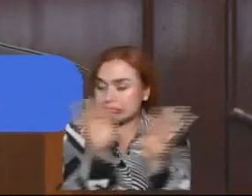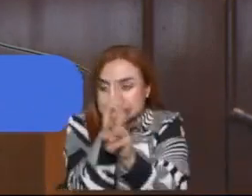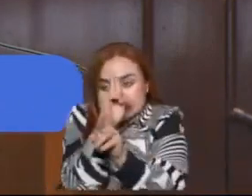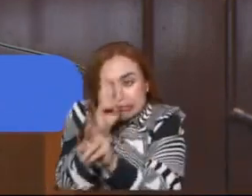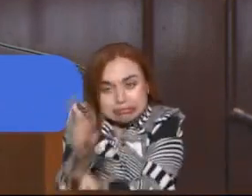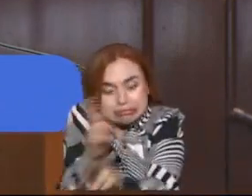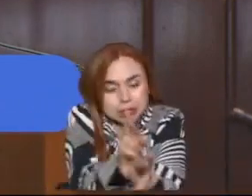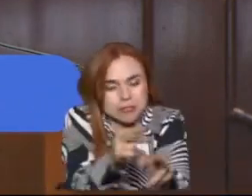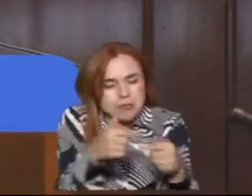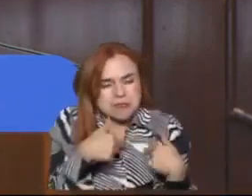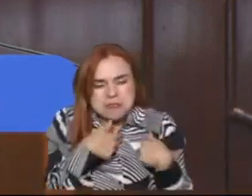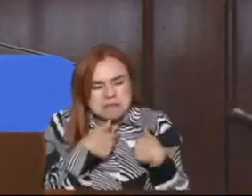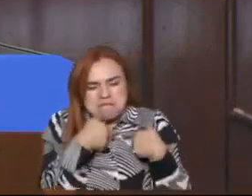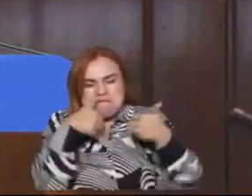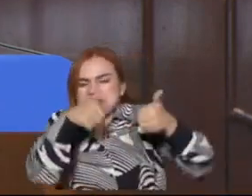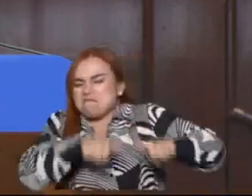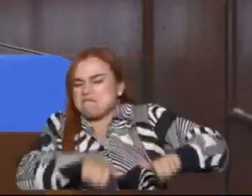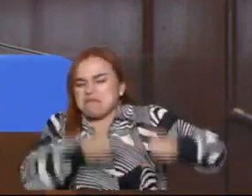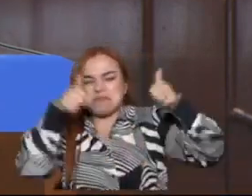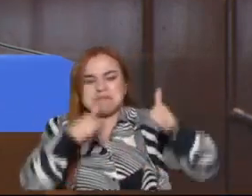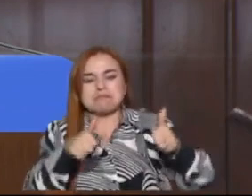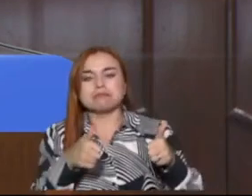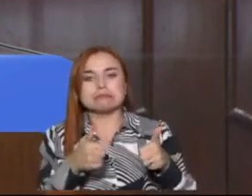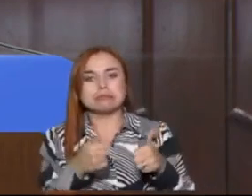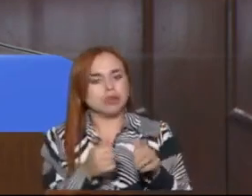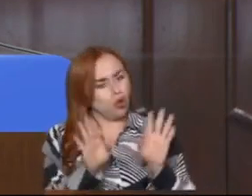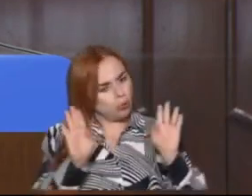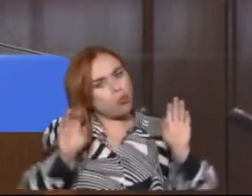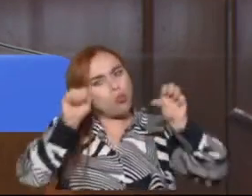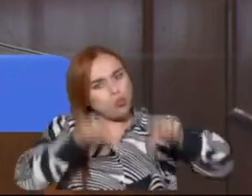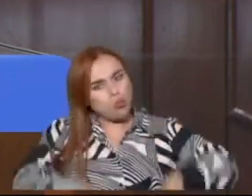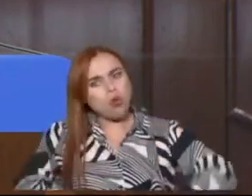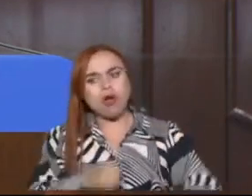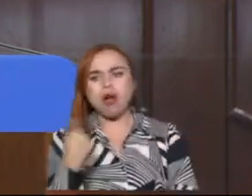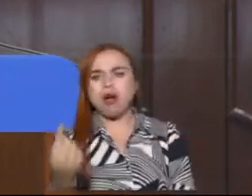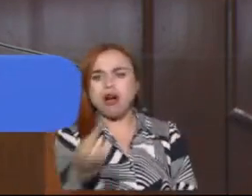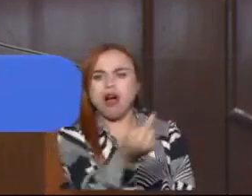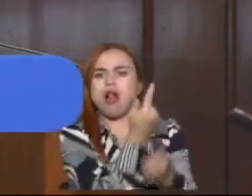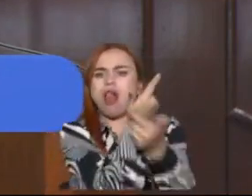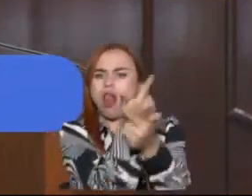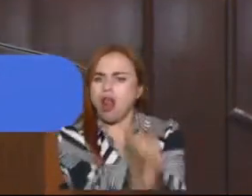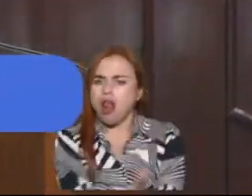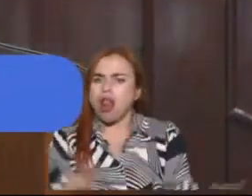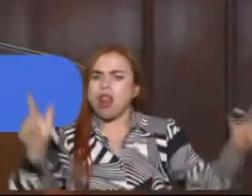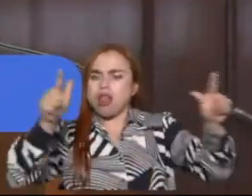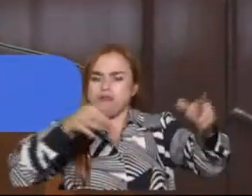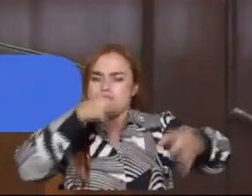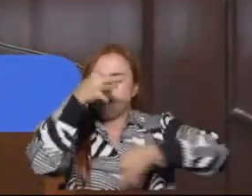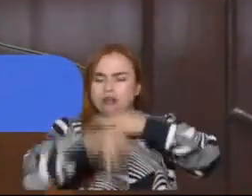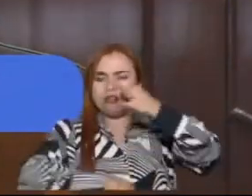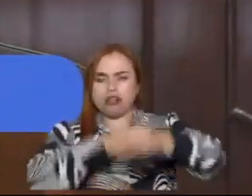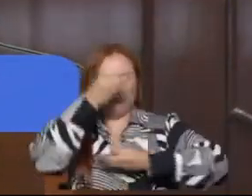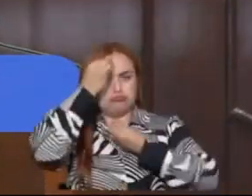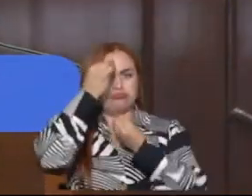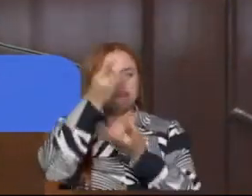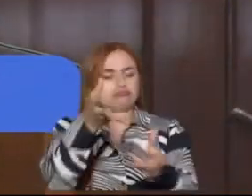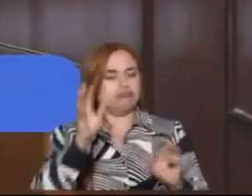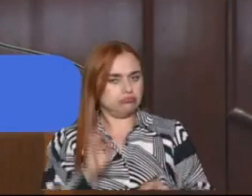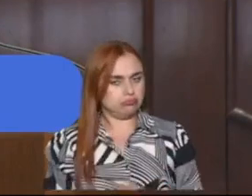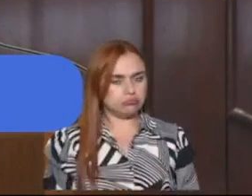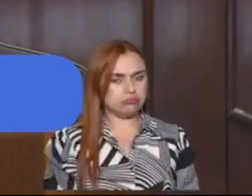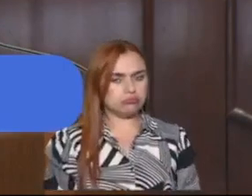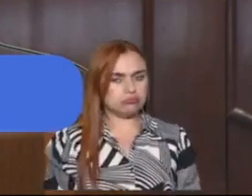los ciudadanos puedan expresar libremente sus preferencias. Por encima de las